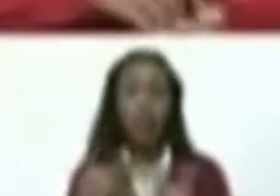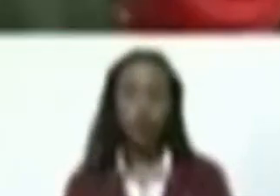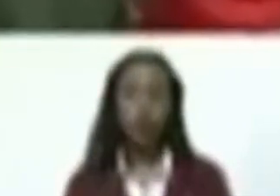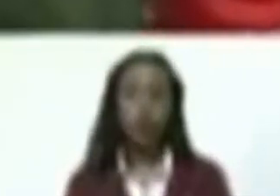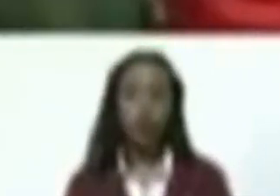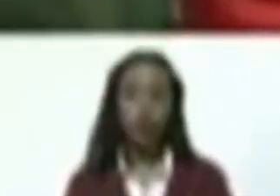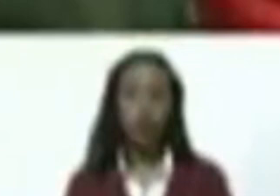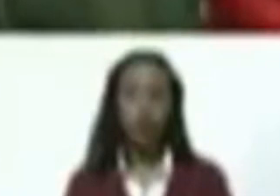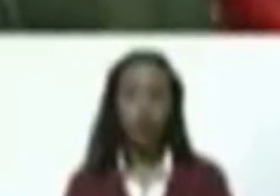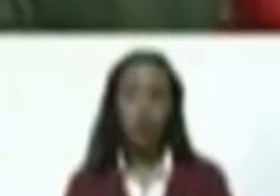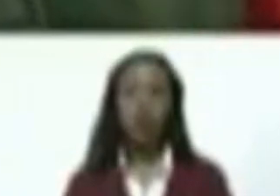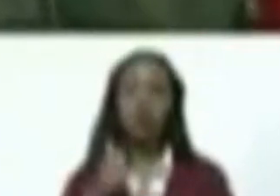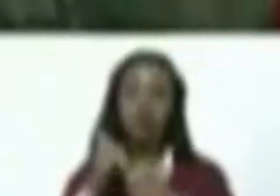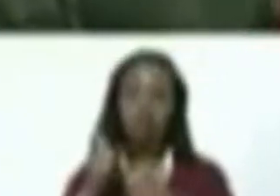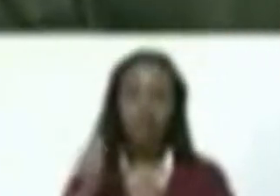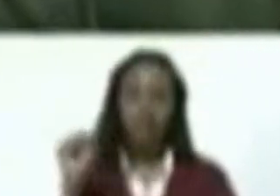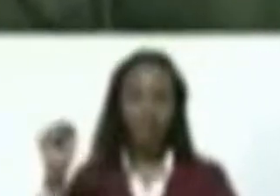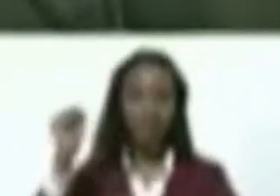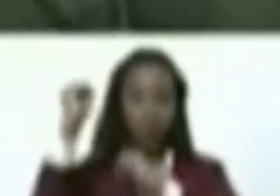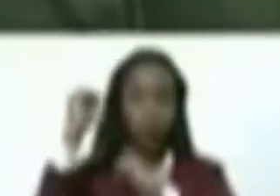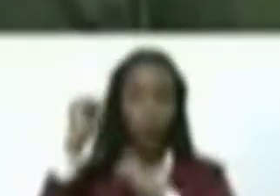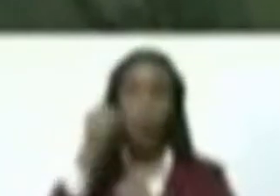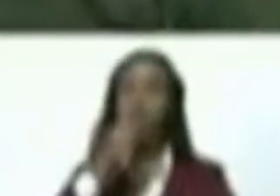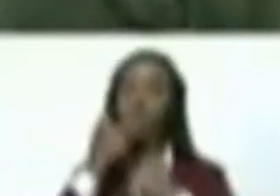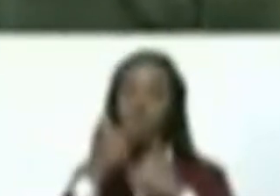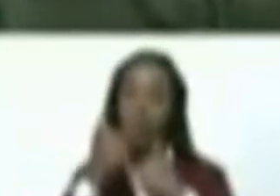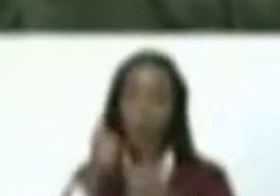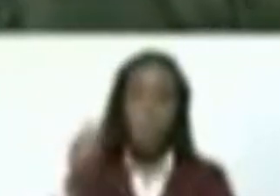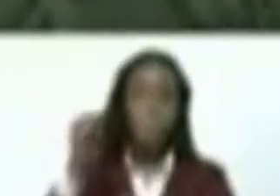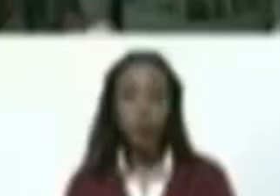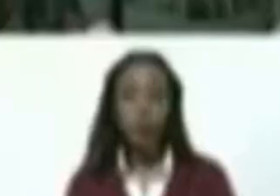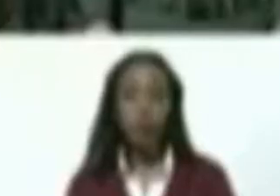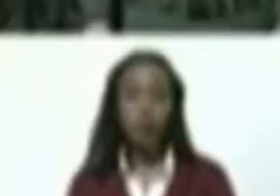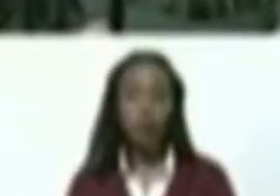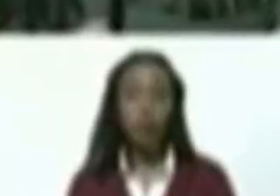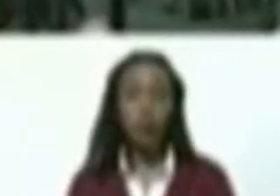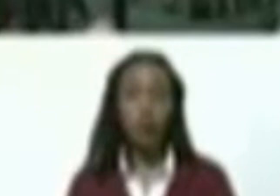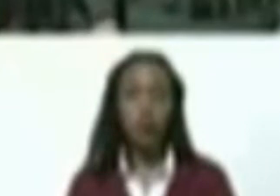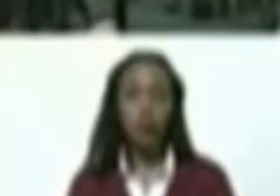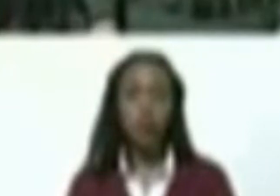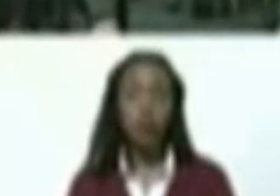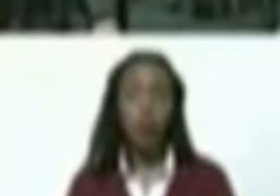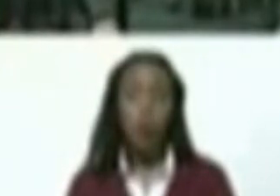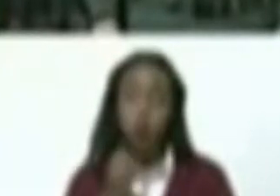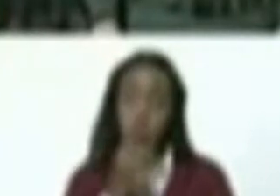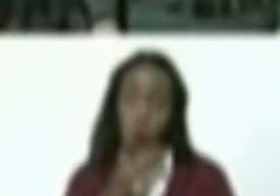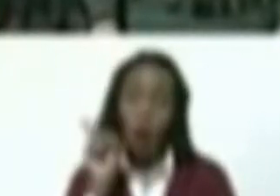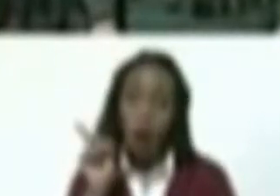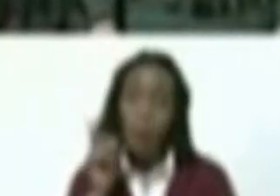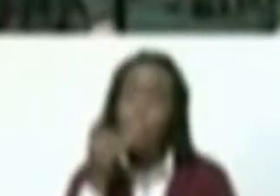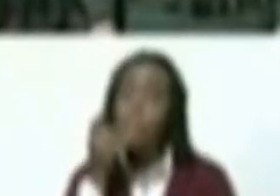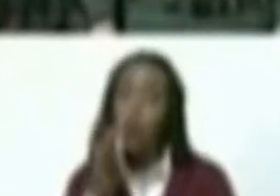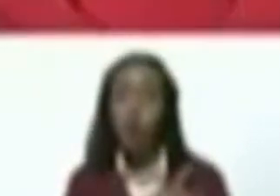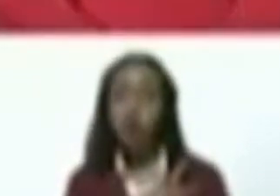capital. Buen triunfo. Buena victoria. El chavismo se impone en 20 de las 23 gobernaciones y mantiene la